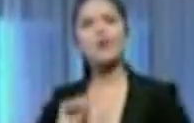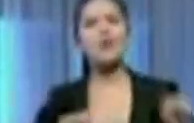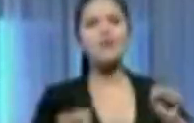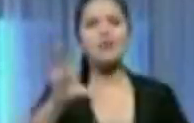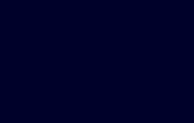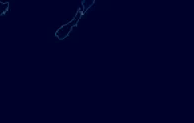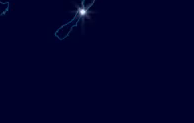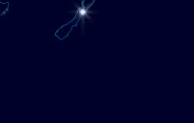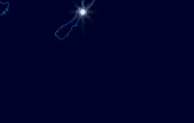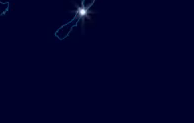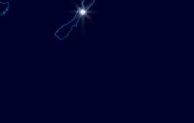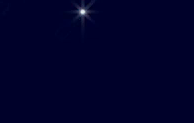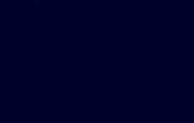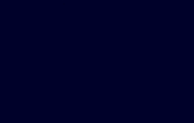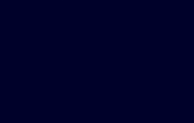la